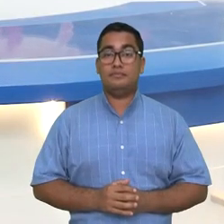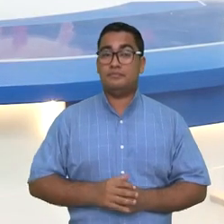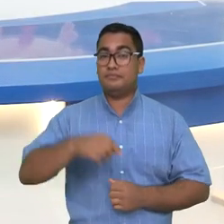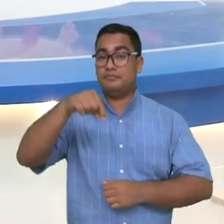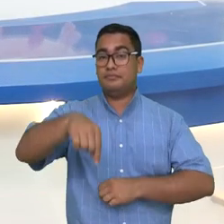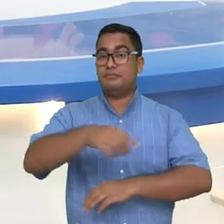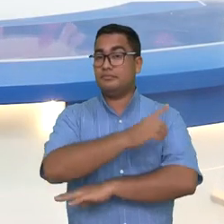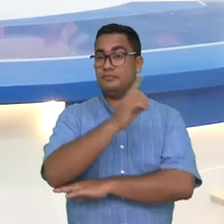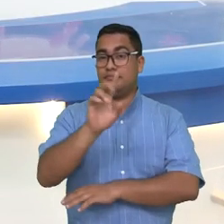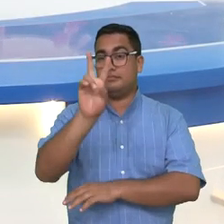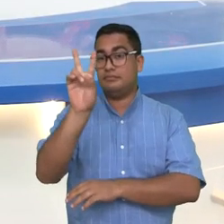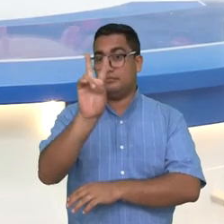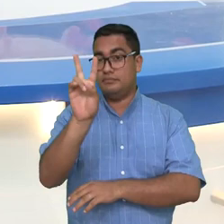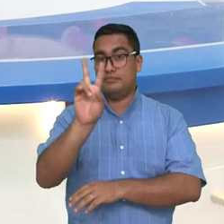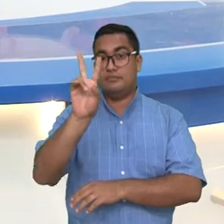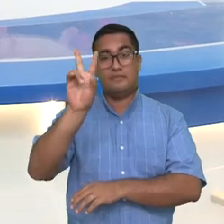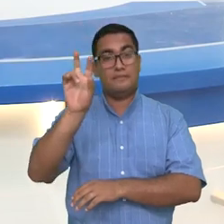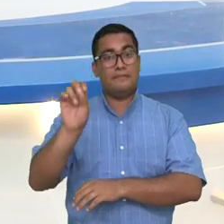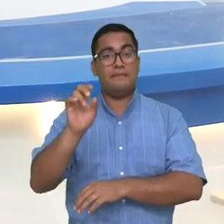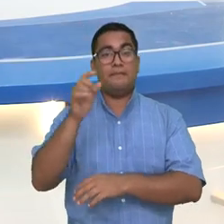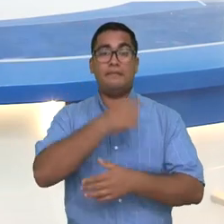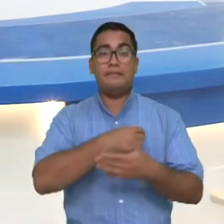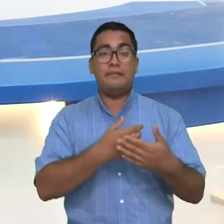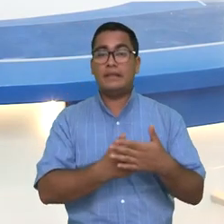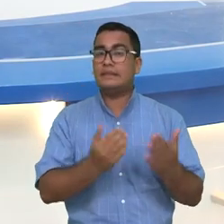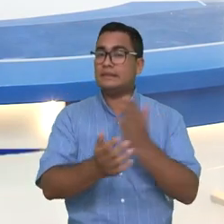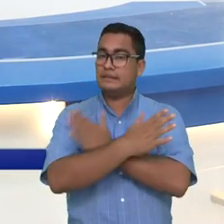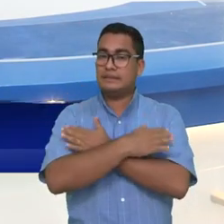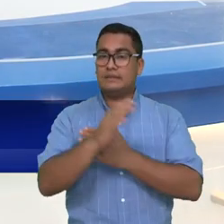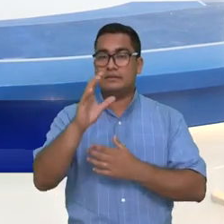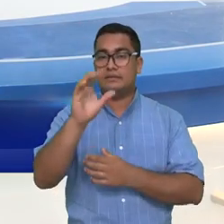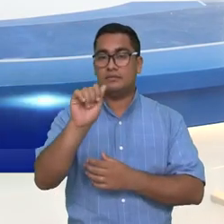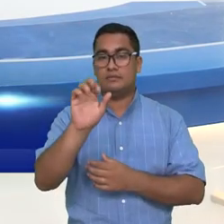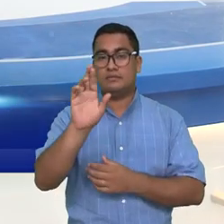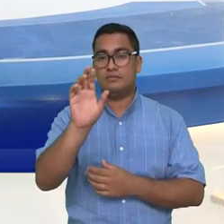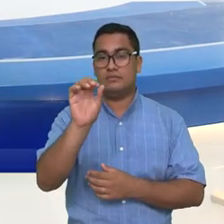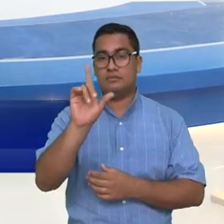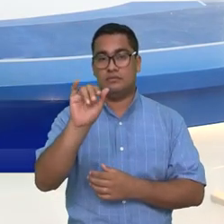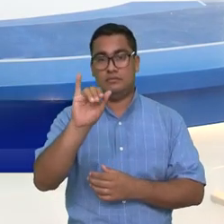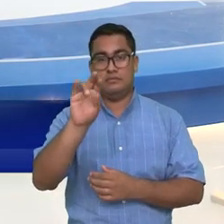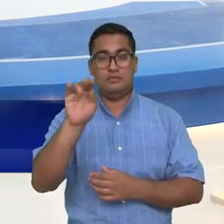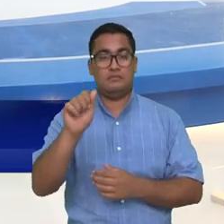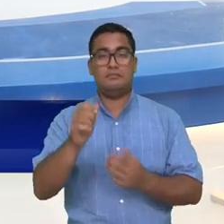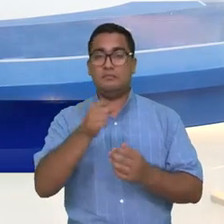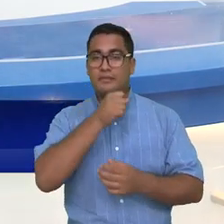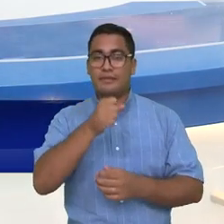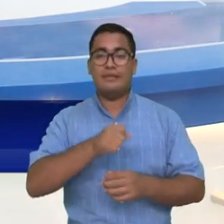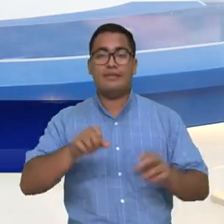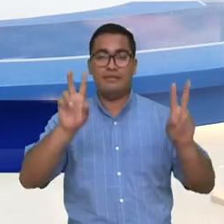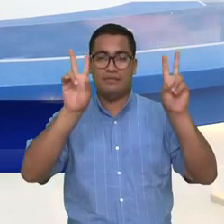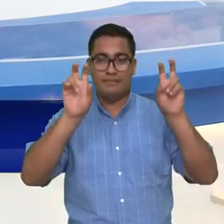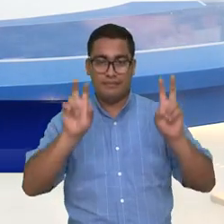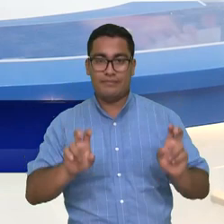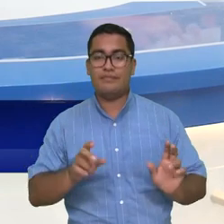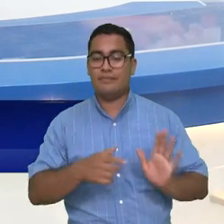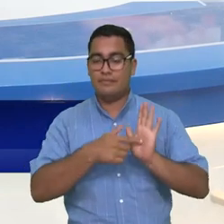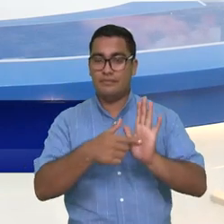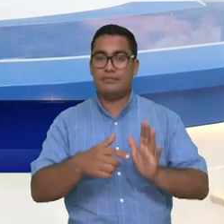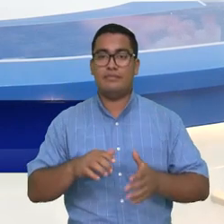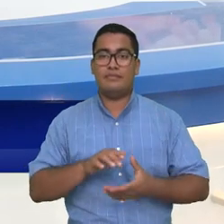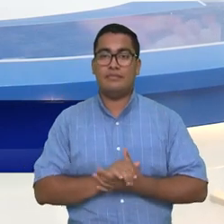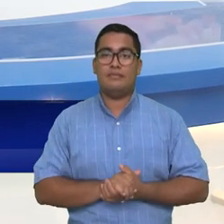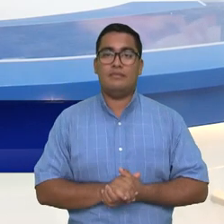Hoy es viernes 20 de marzo, les saluda a Carolina Mayorga, bienvenidos a Noticias Asamblea TV. Les dejamos de inmediato con los titulares de